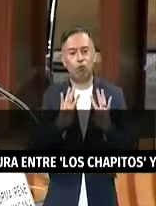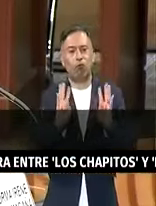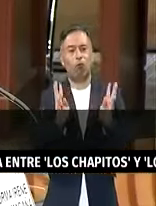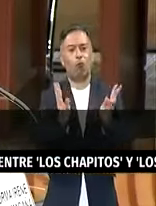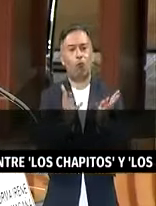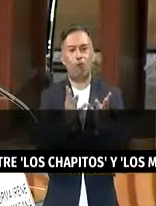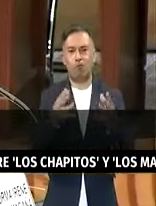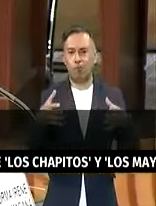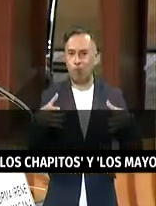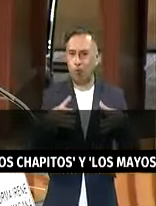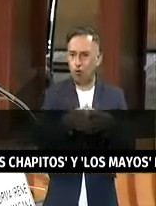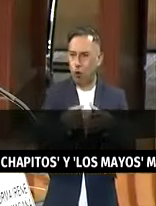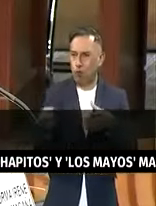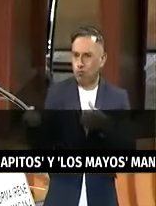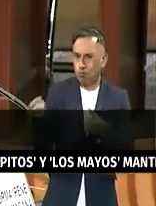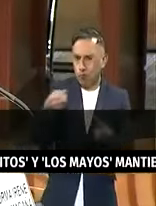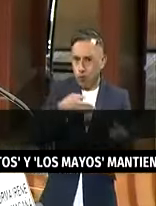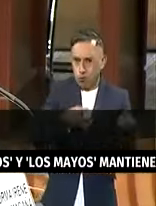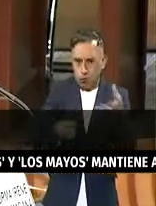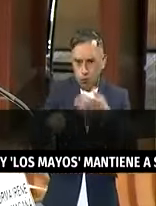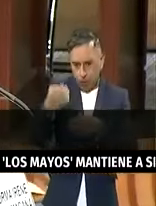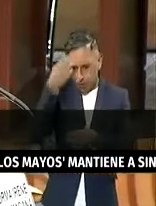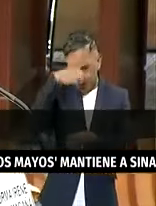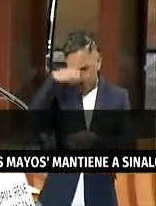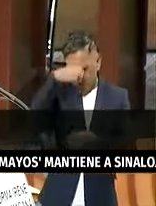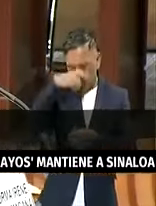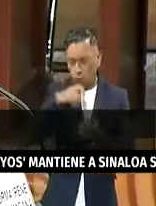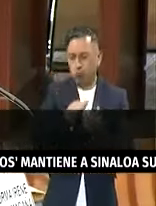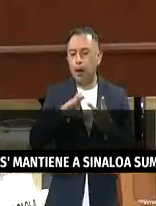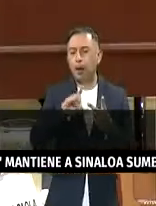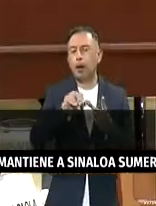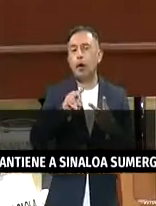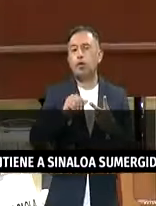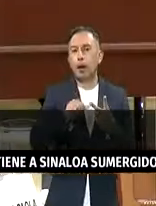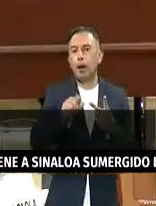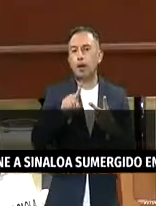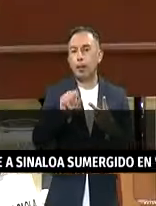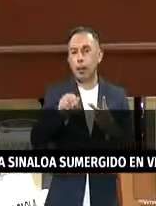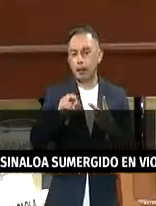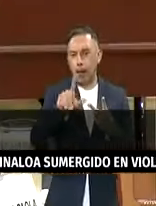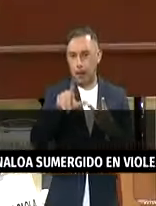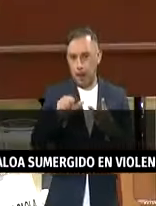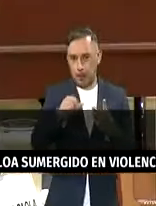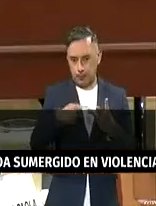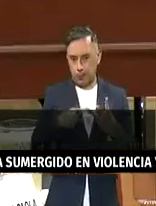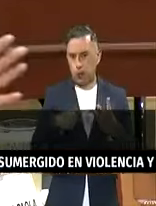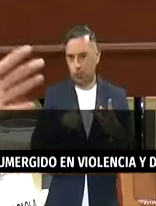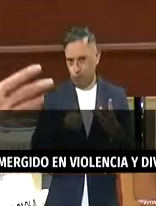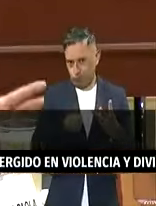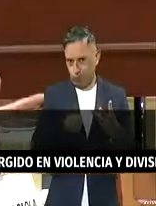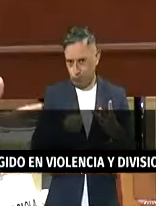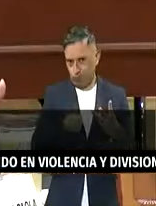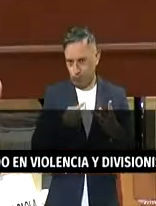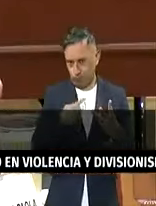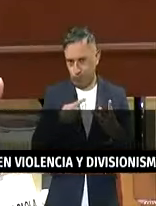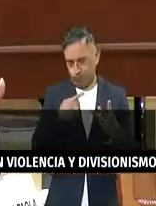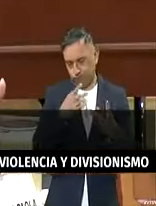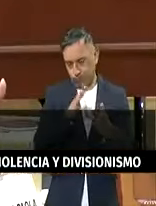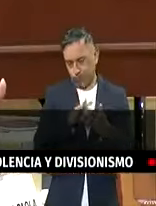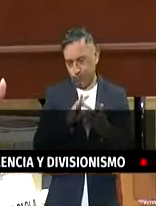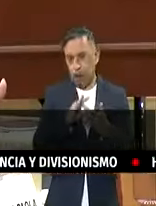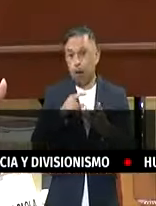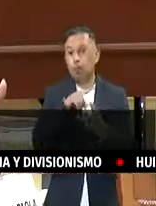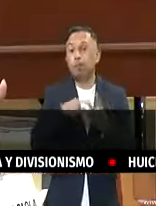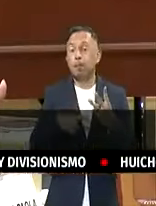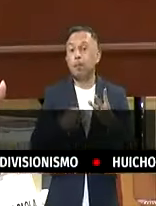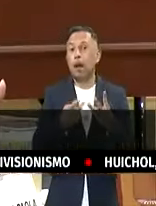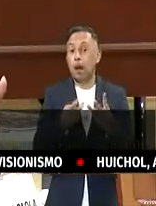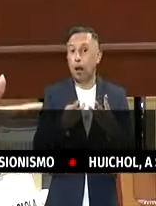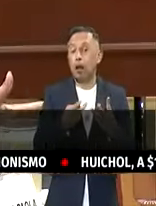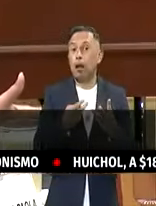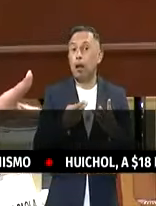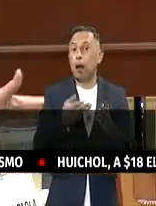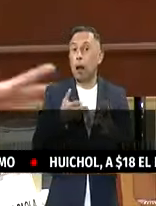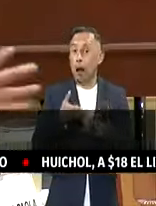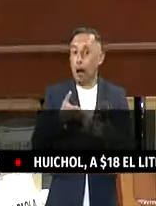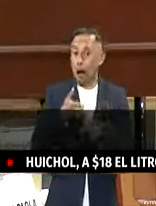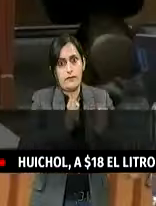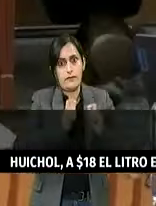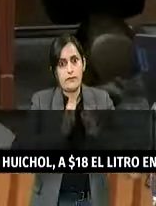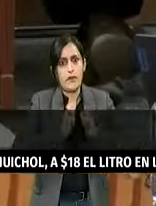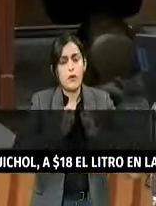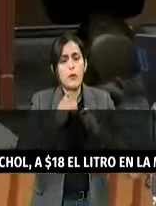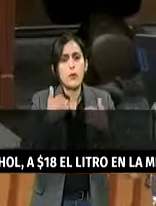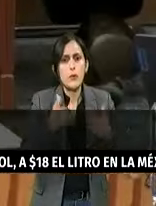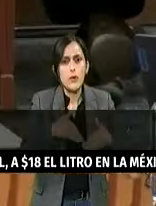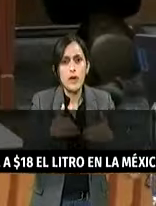resuelva, el proyecto que de ahí resulte pasará al Consejo General el viernes, en donde